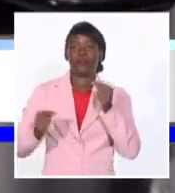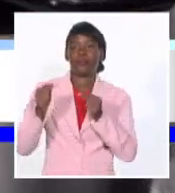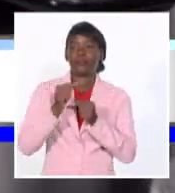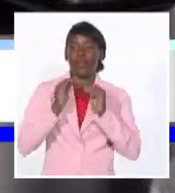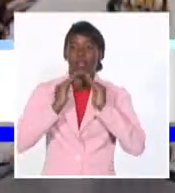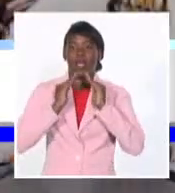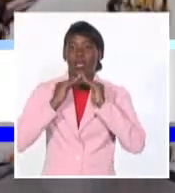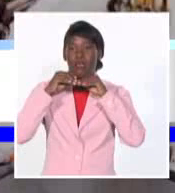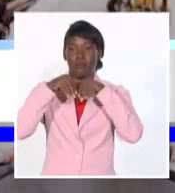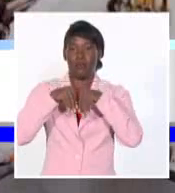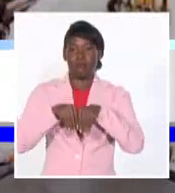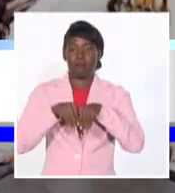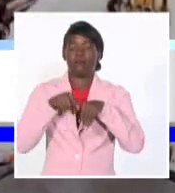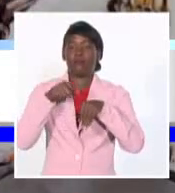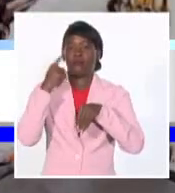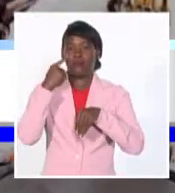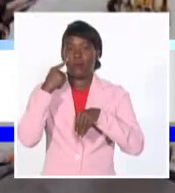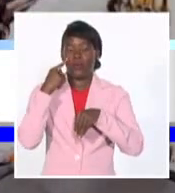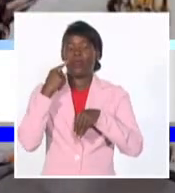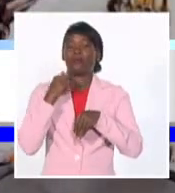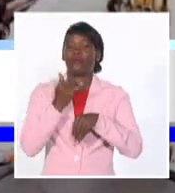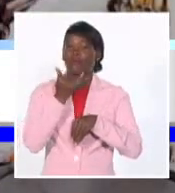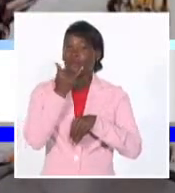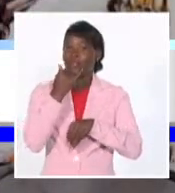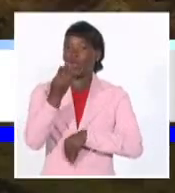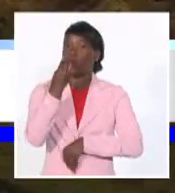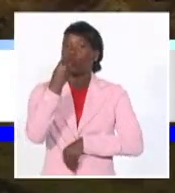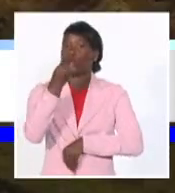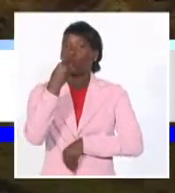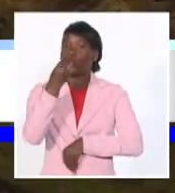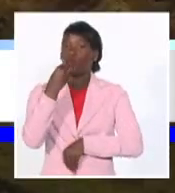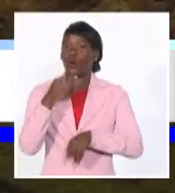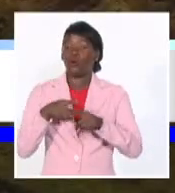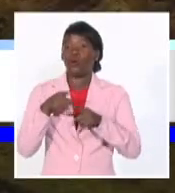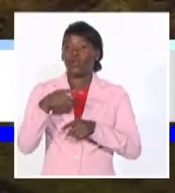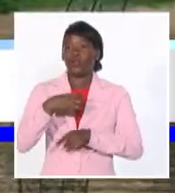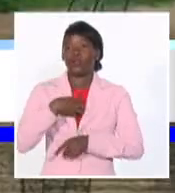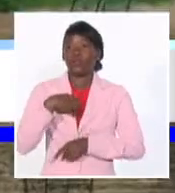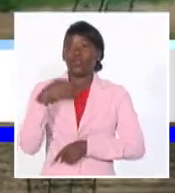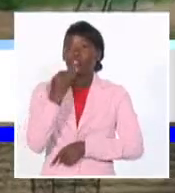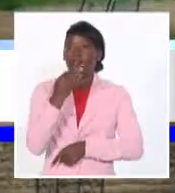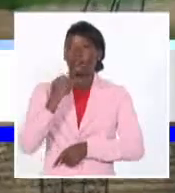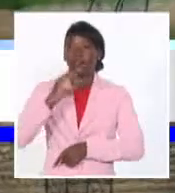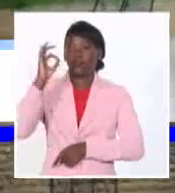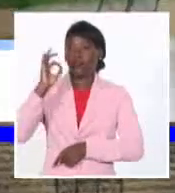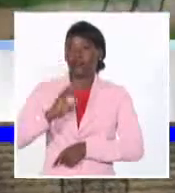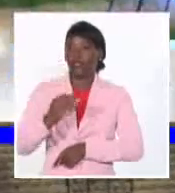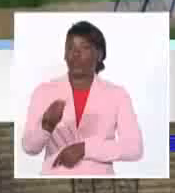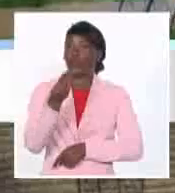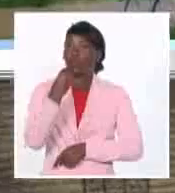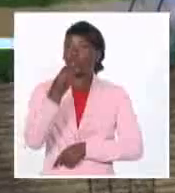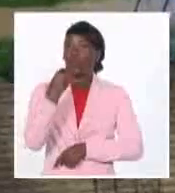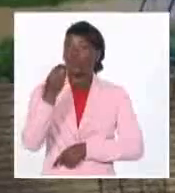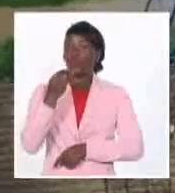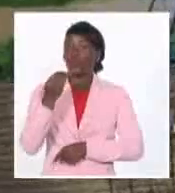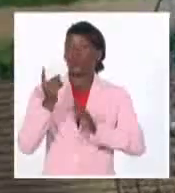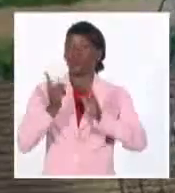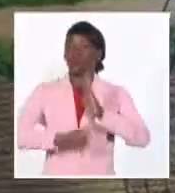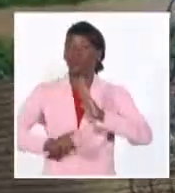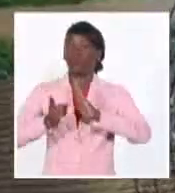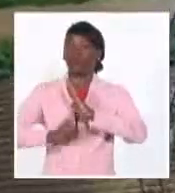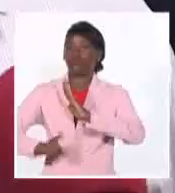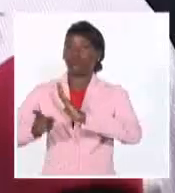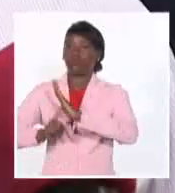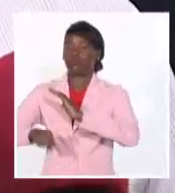hogares, sector que representa alrededor del 70% del consumo de electricidad en